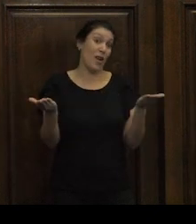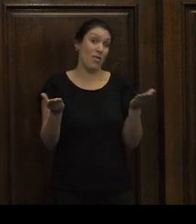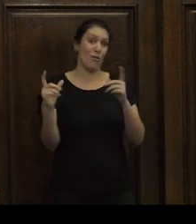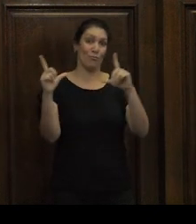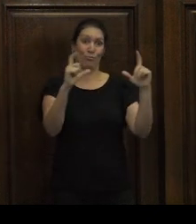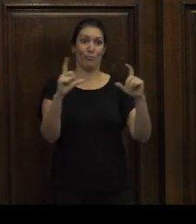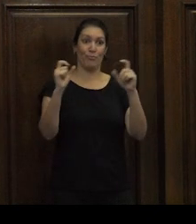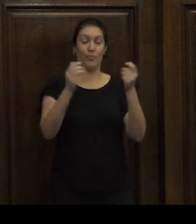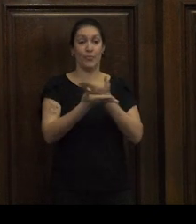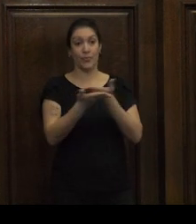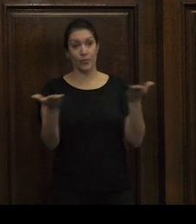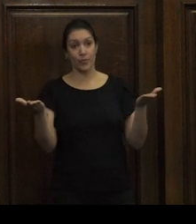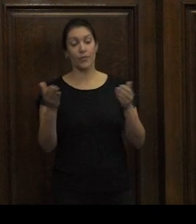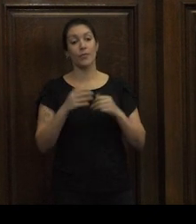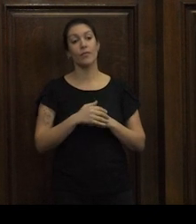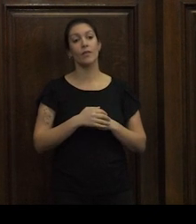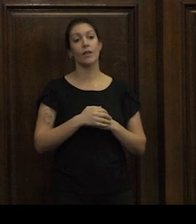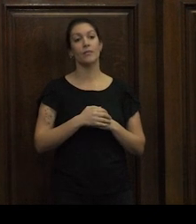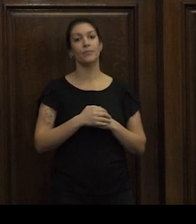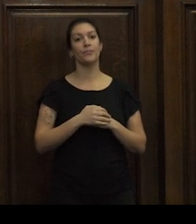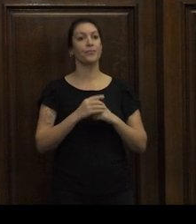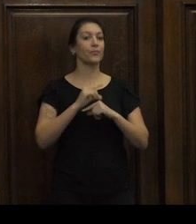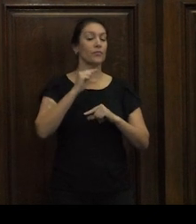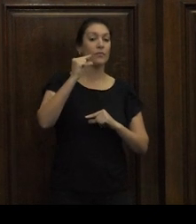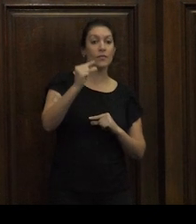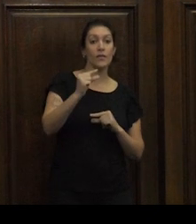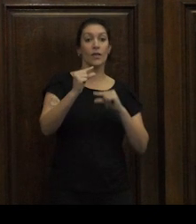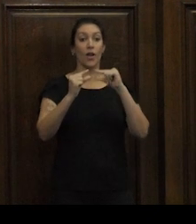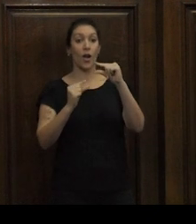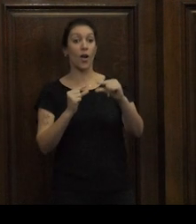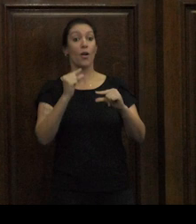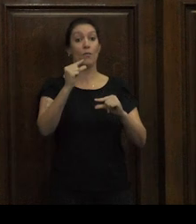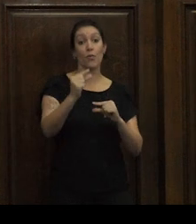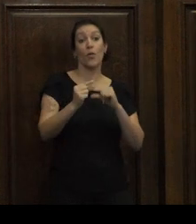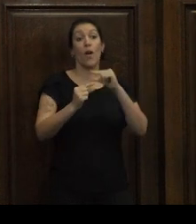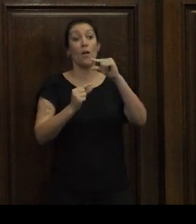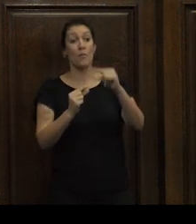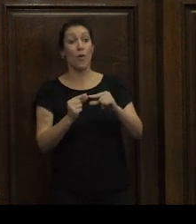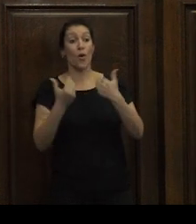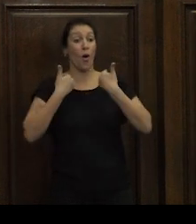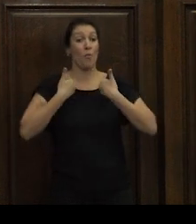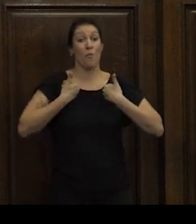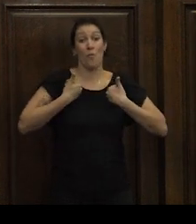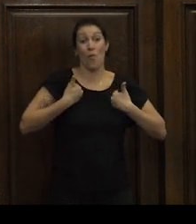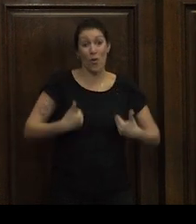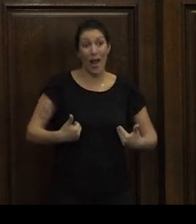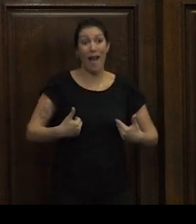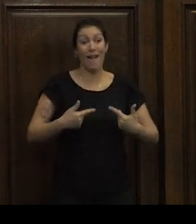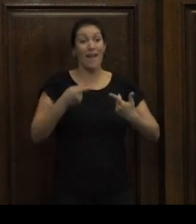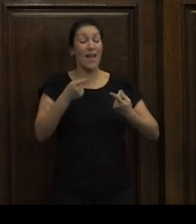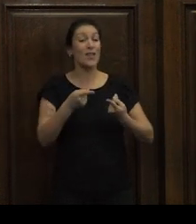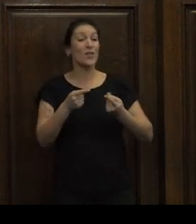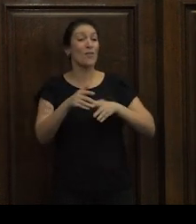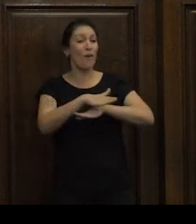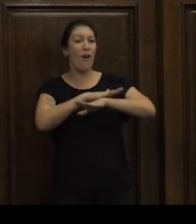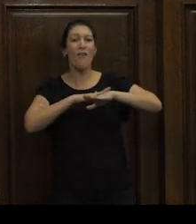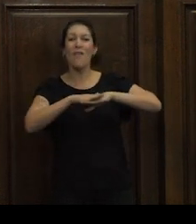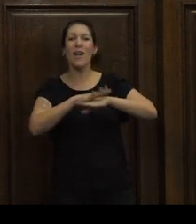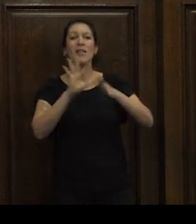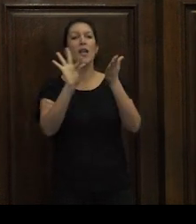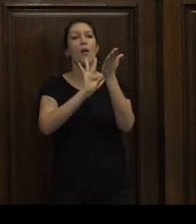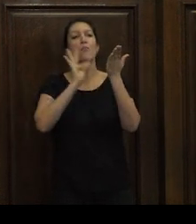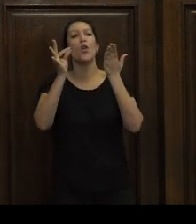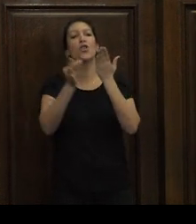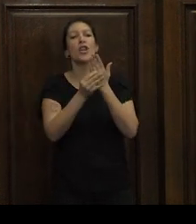mostrándoles rápidamente. Se viene desplomando entonces el suelo moral que sirvió de base a ese proyecto de mundo de